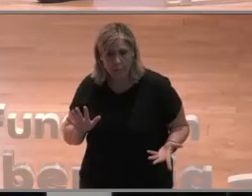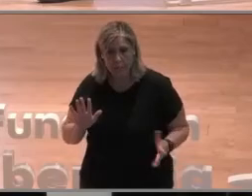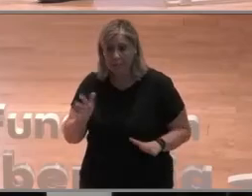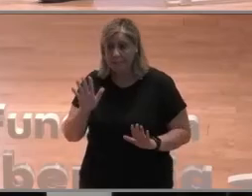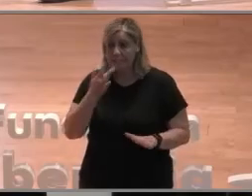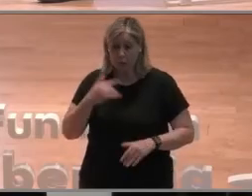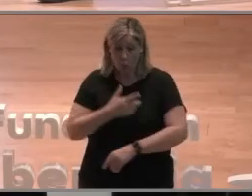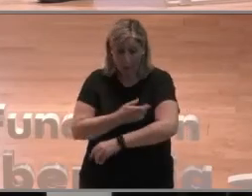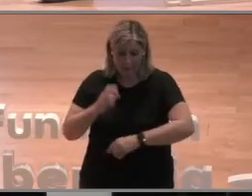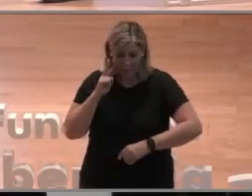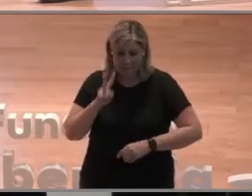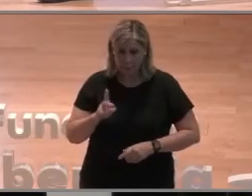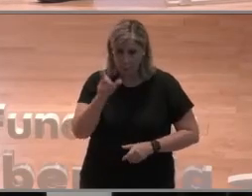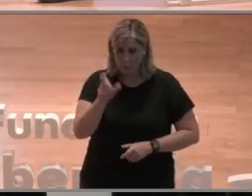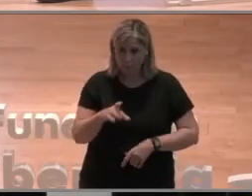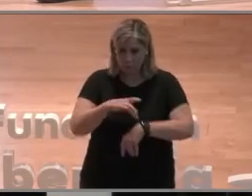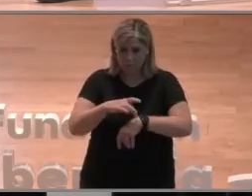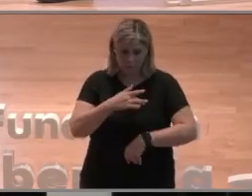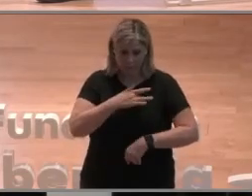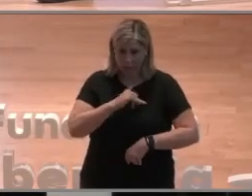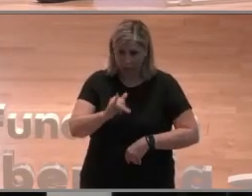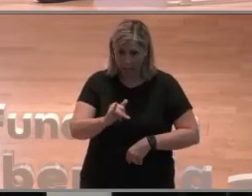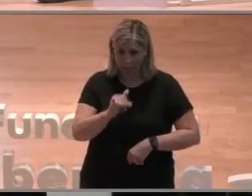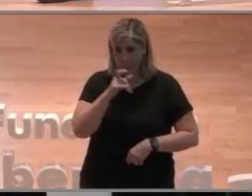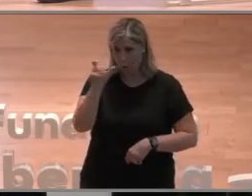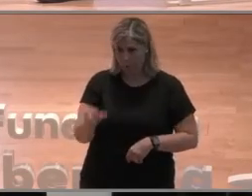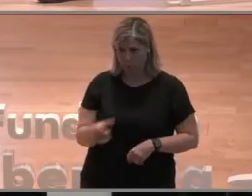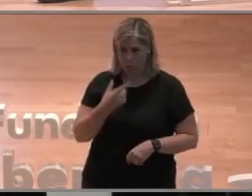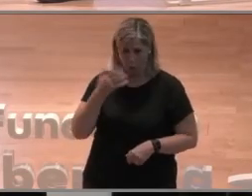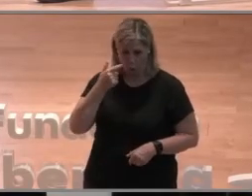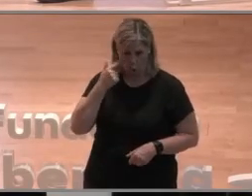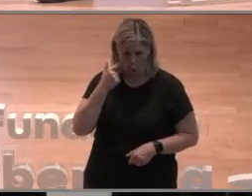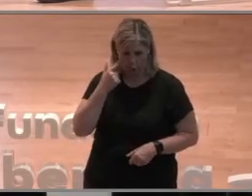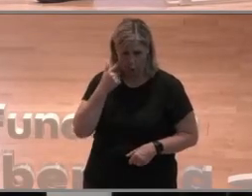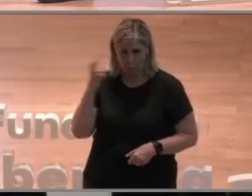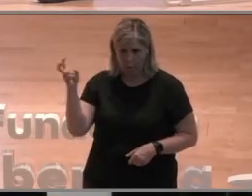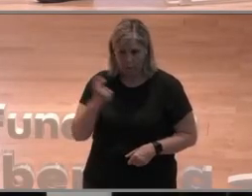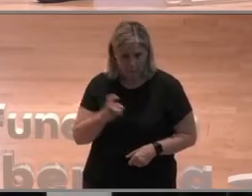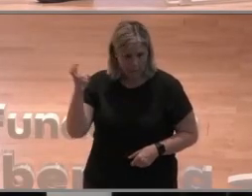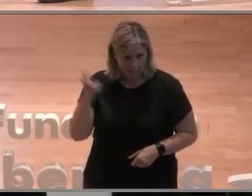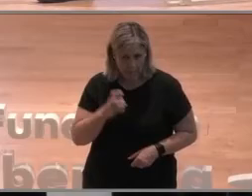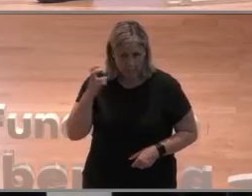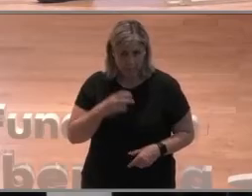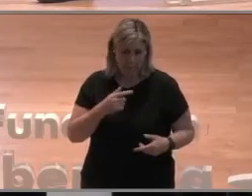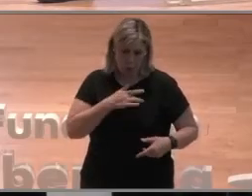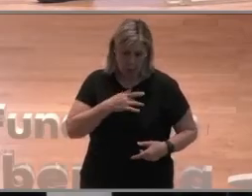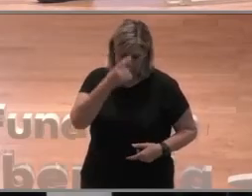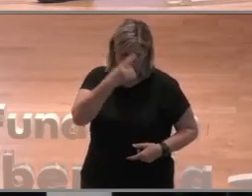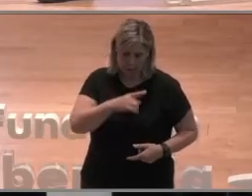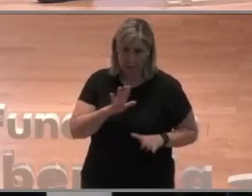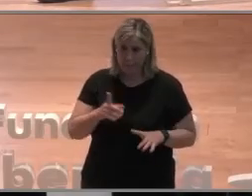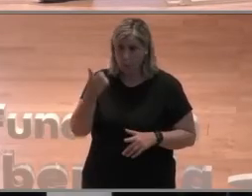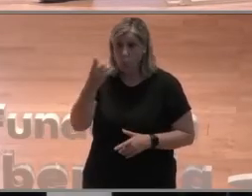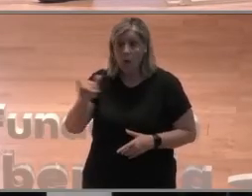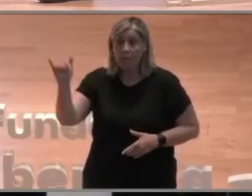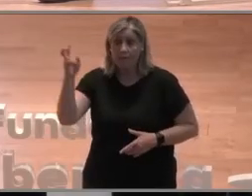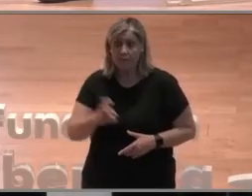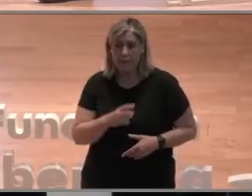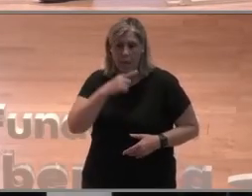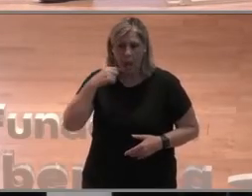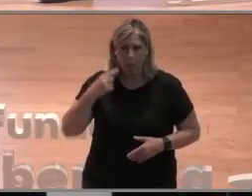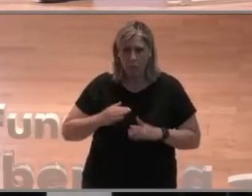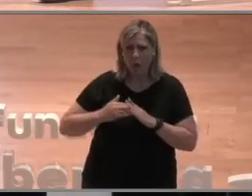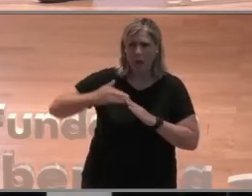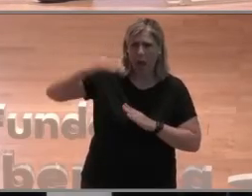cardíaca, que ya lo conozco y viene cada X tiempo a ingresar, pero esa vez viene con el azúcar súper alto, deshidratado, pues sí que puedo